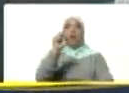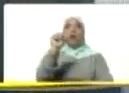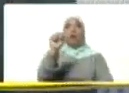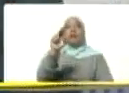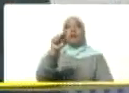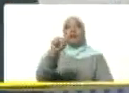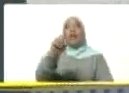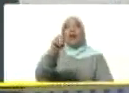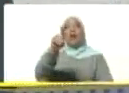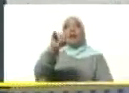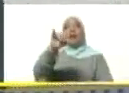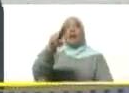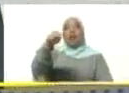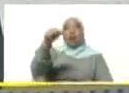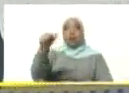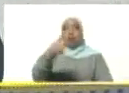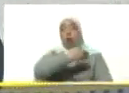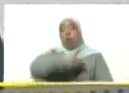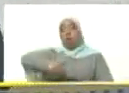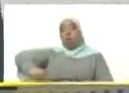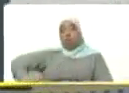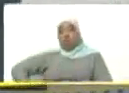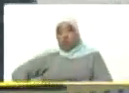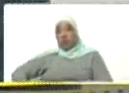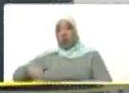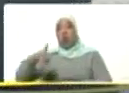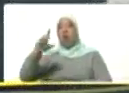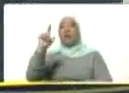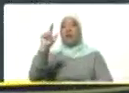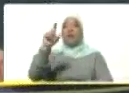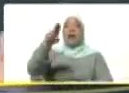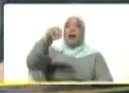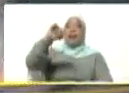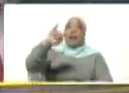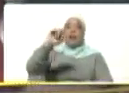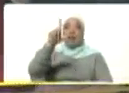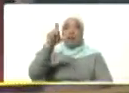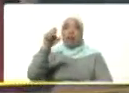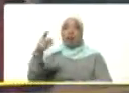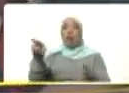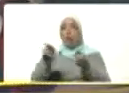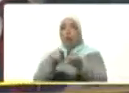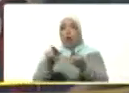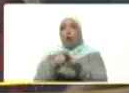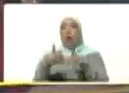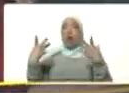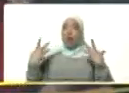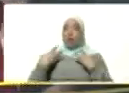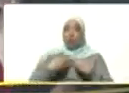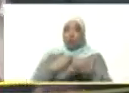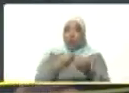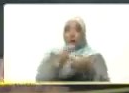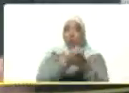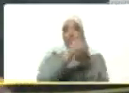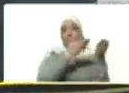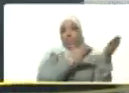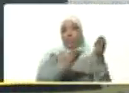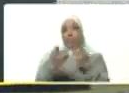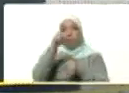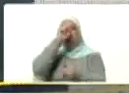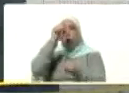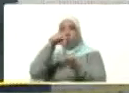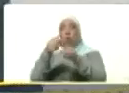Comrade Daniel Ortega. El compañero Daniel Ortega has made remarkable progress in concert with his people. Ha logrado